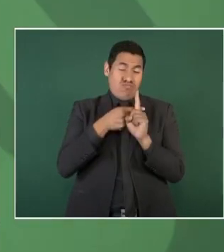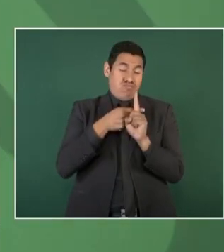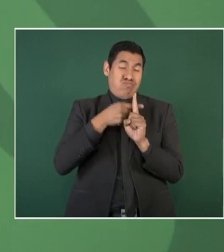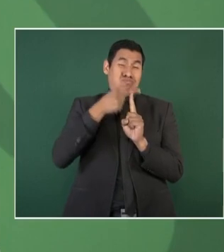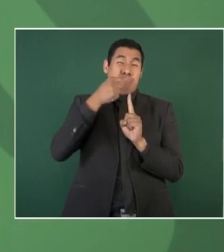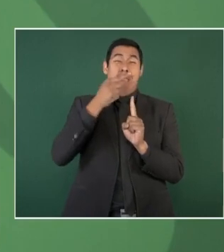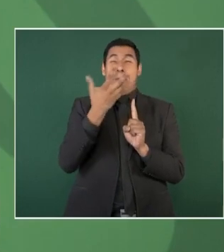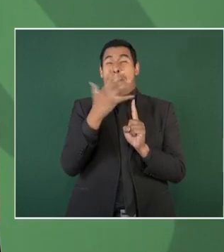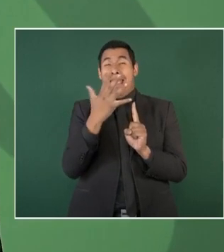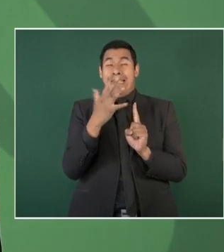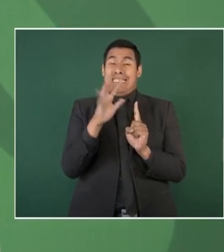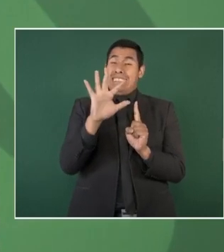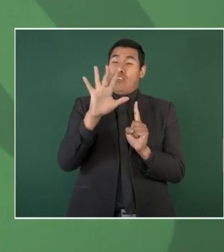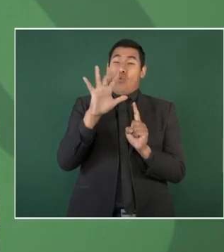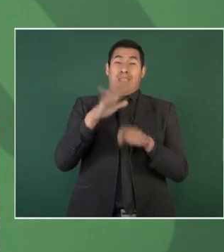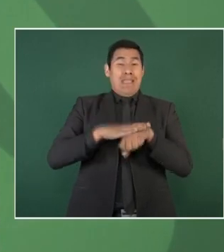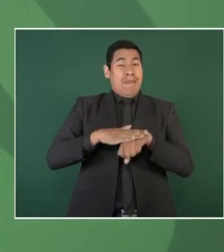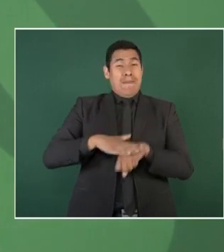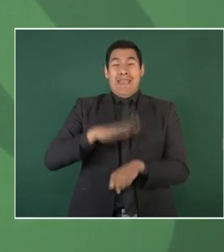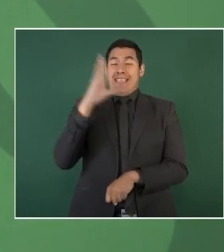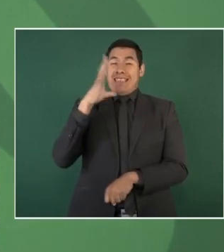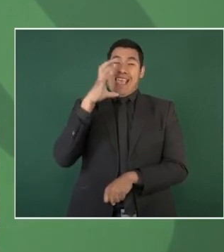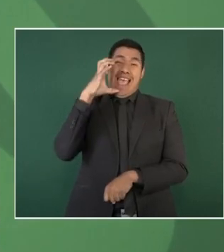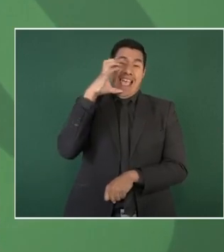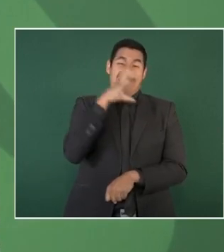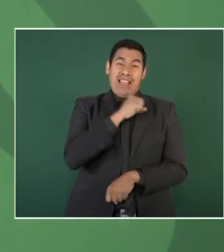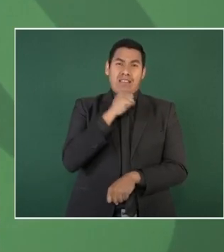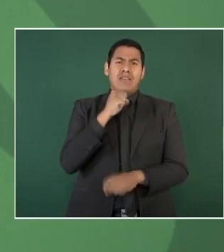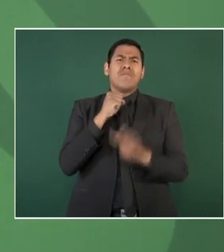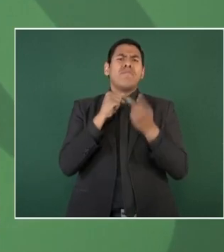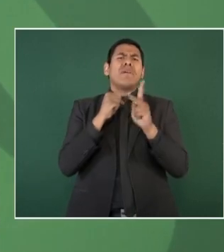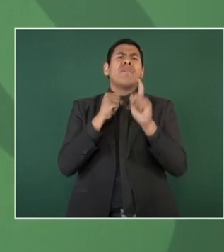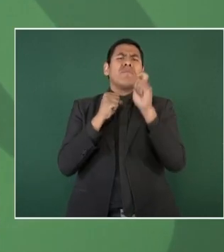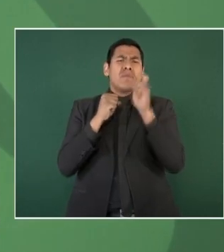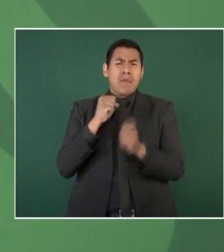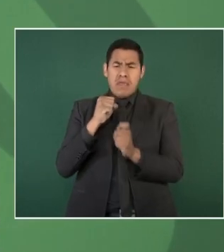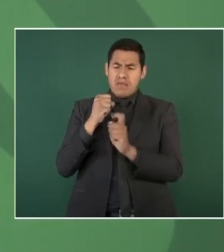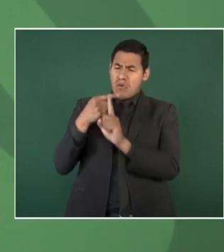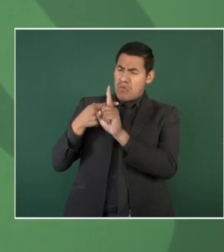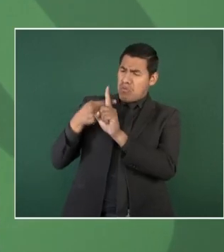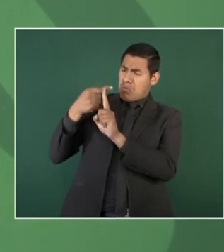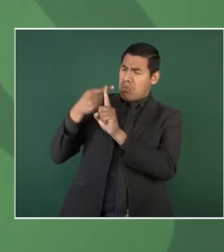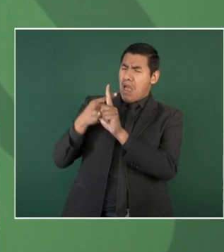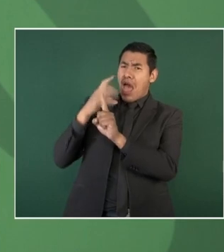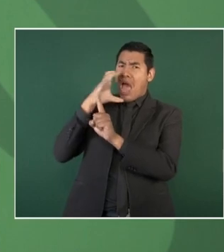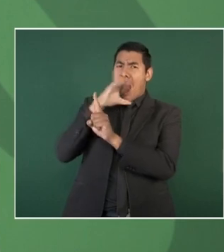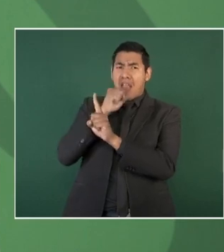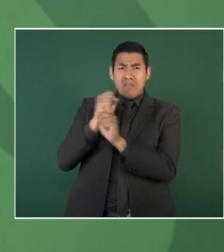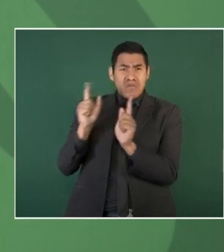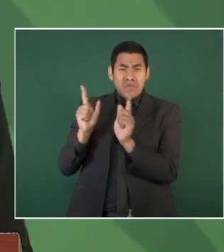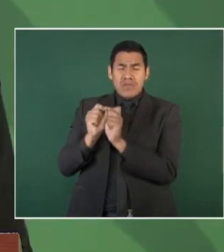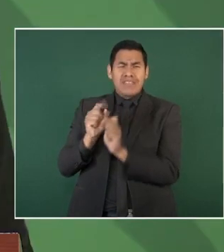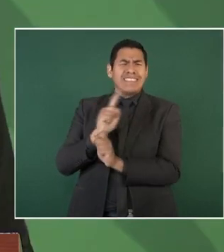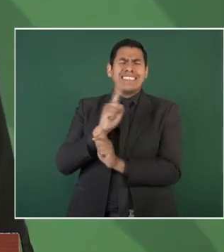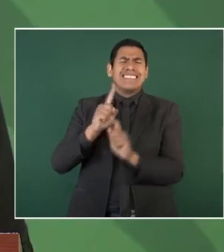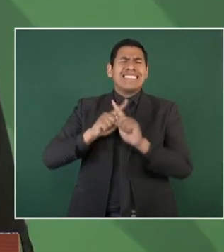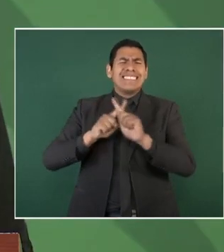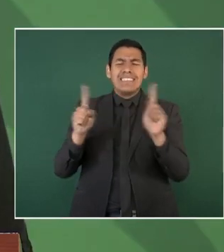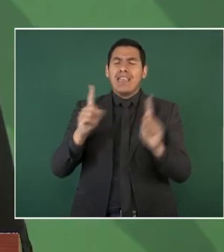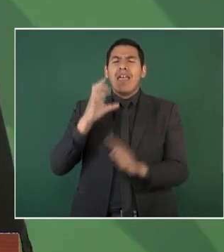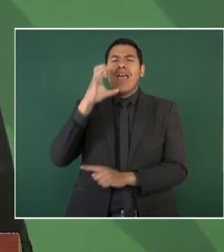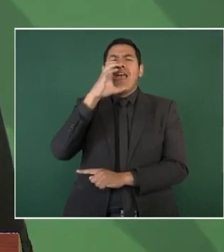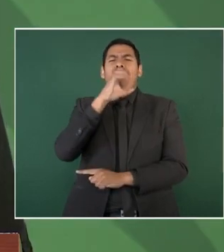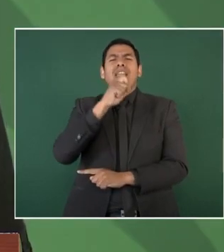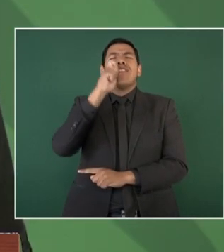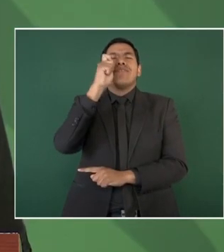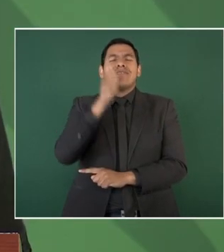grados centígrados, pero el calor no se limita a lo elevado de la temperatura. El calor vive en la calidez de